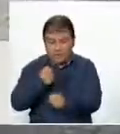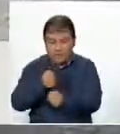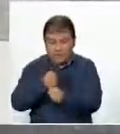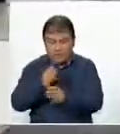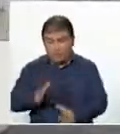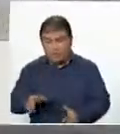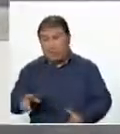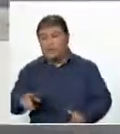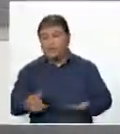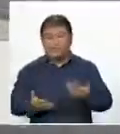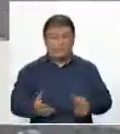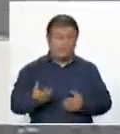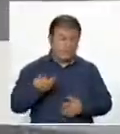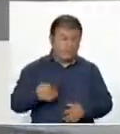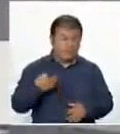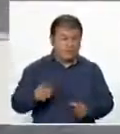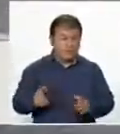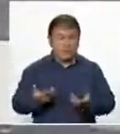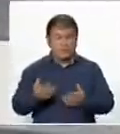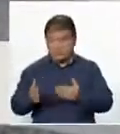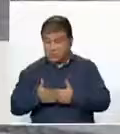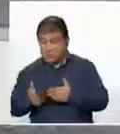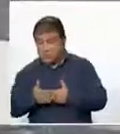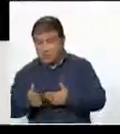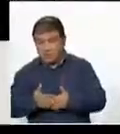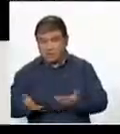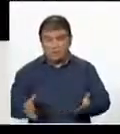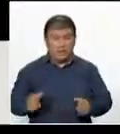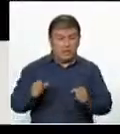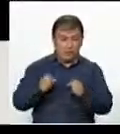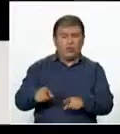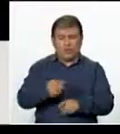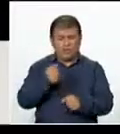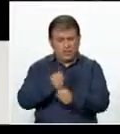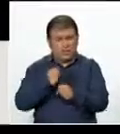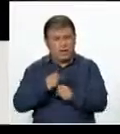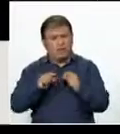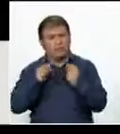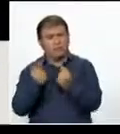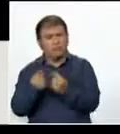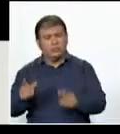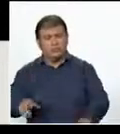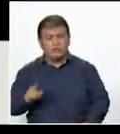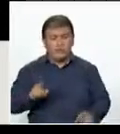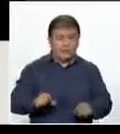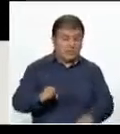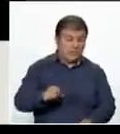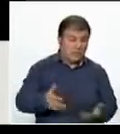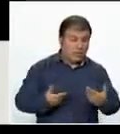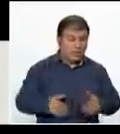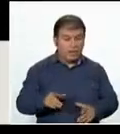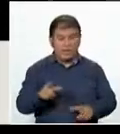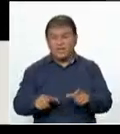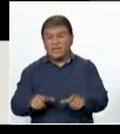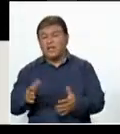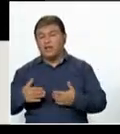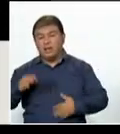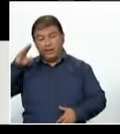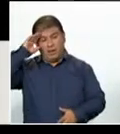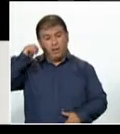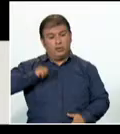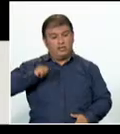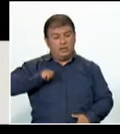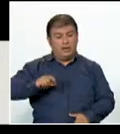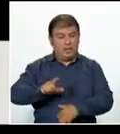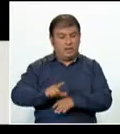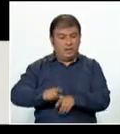acercado, que ya, me imagino que siempre están ahí cerca, ¿no?, algunos trabajan de ellos. En grupo, ¿no? Claro. Los que están aquí son los serenos